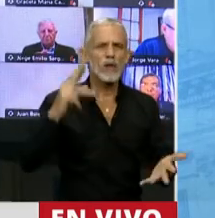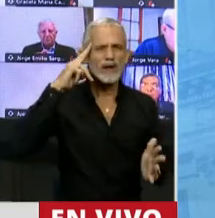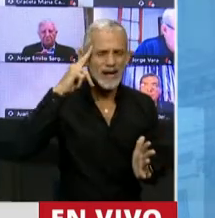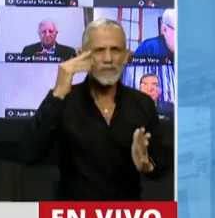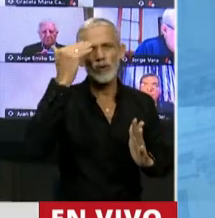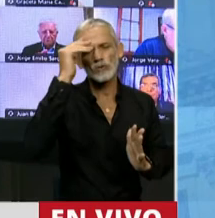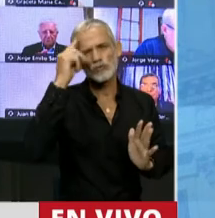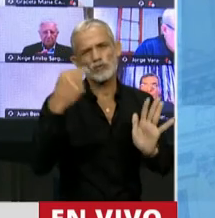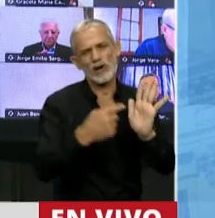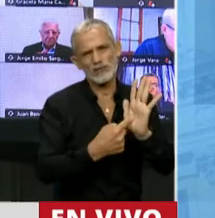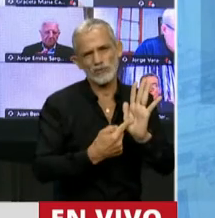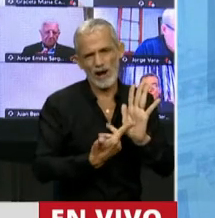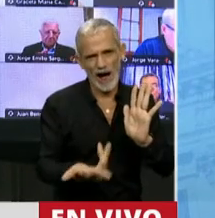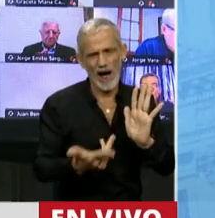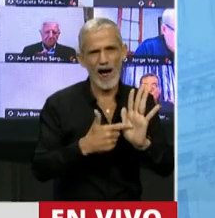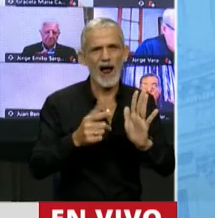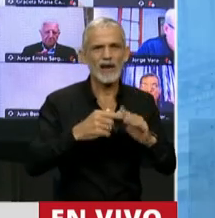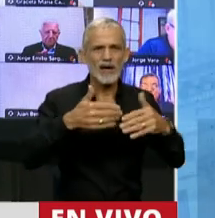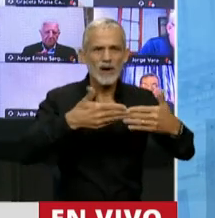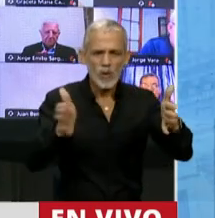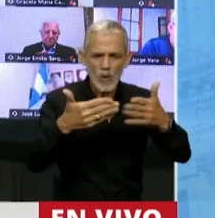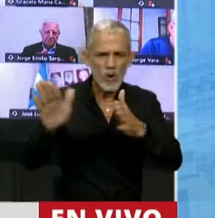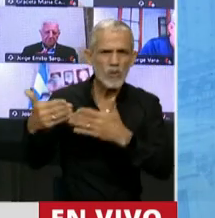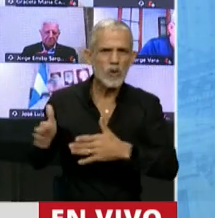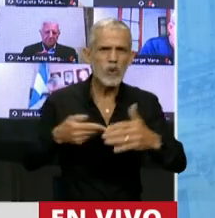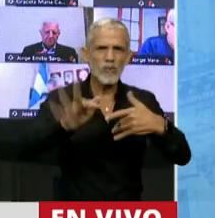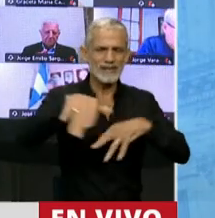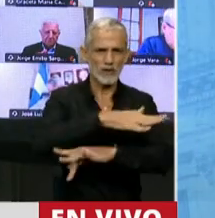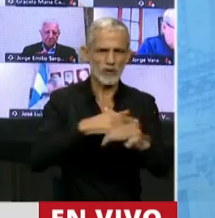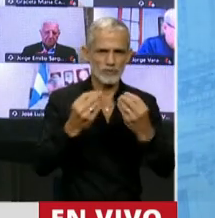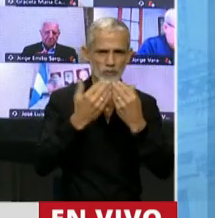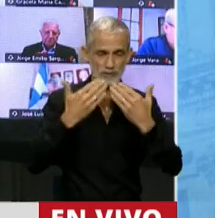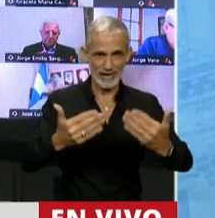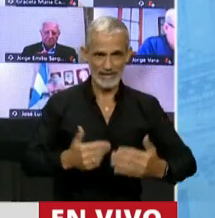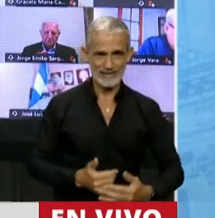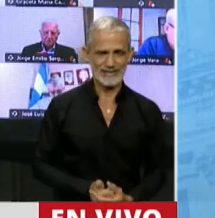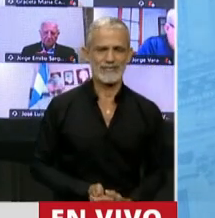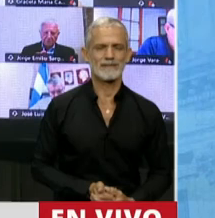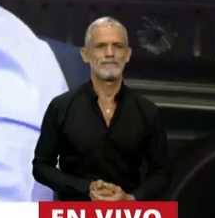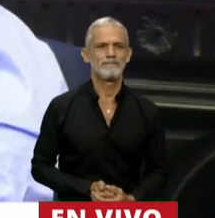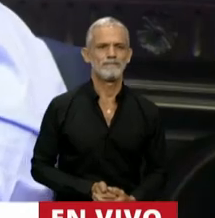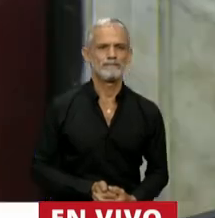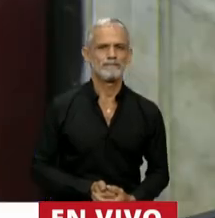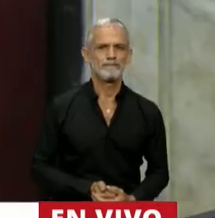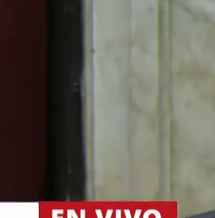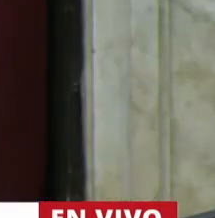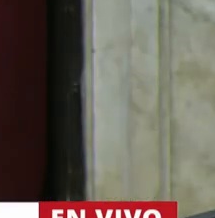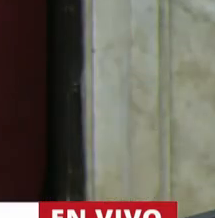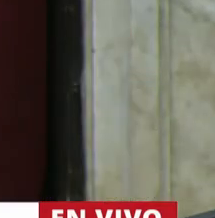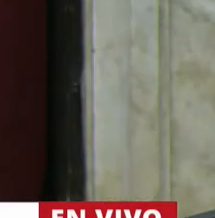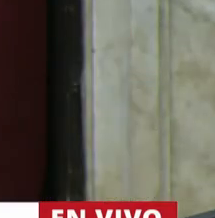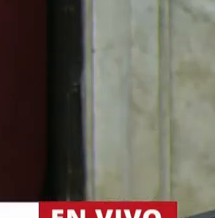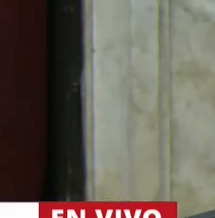la Constitución y que abran las fronteras provinciales. Muchas gracias, presidente. Muchas gracias,